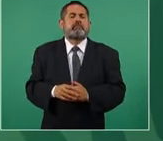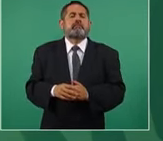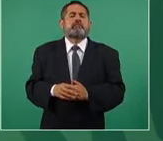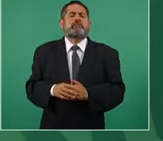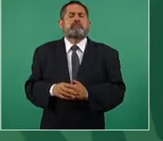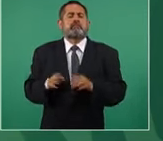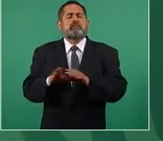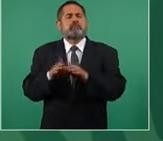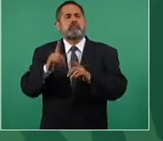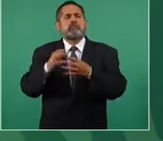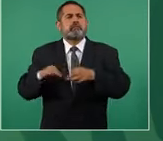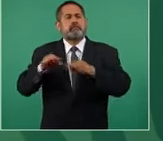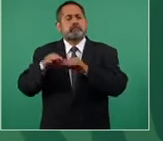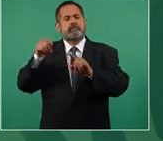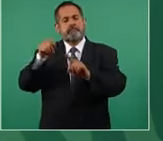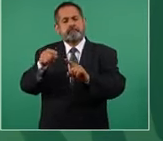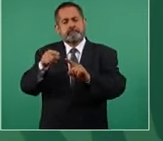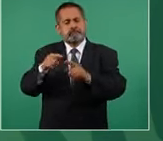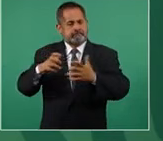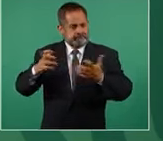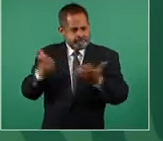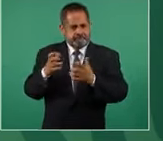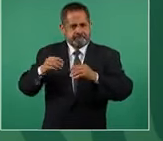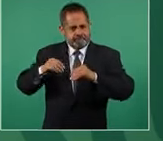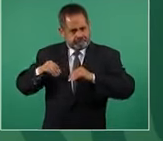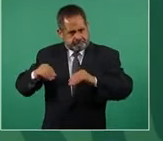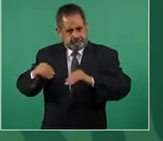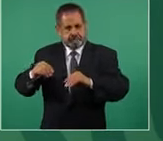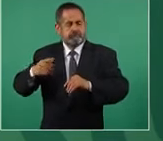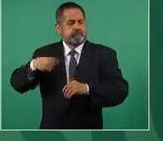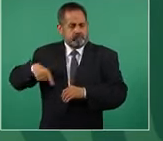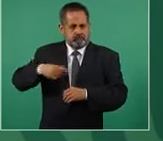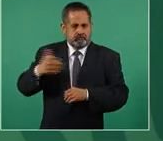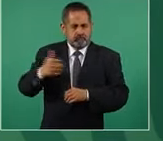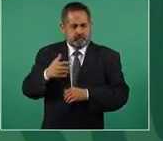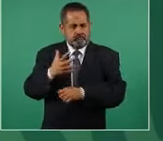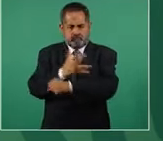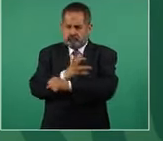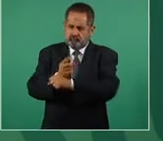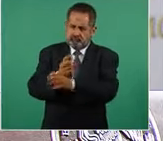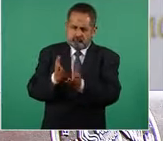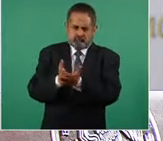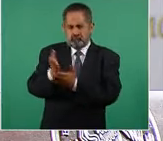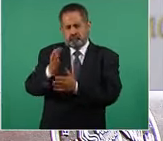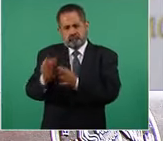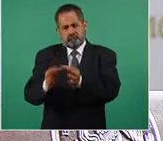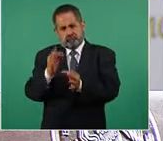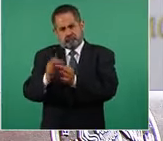que se está actuando con rectitud,